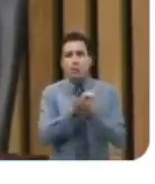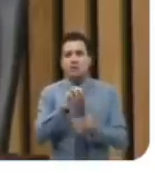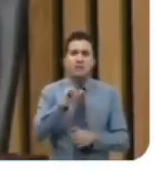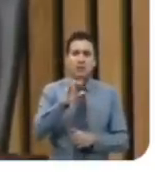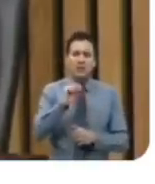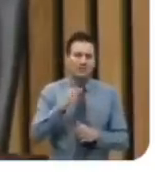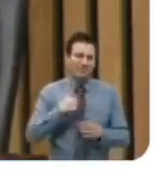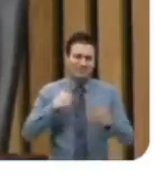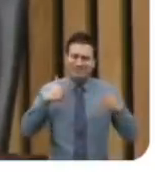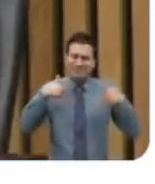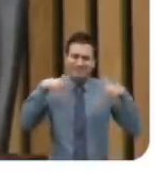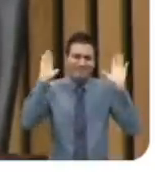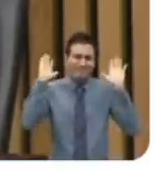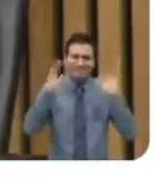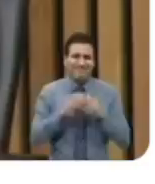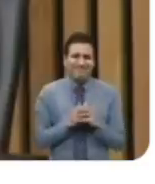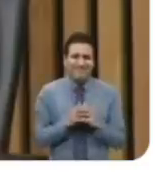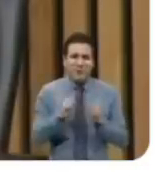no